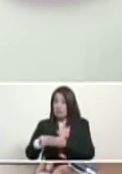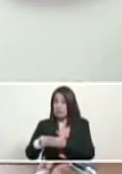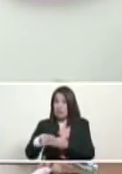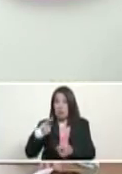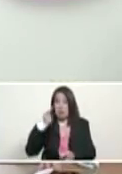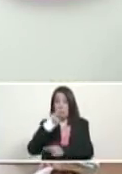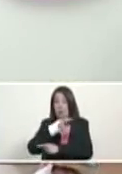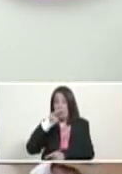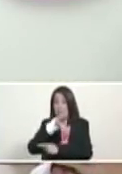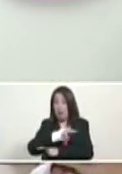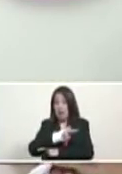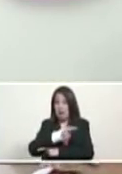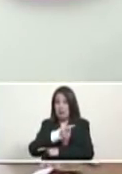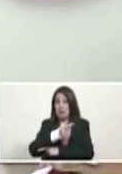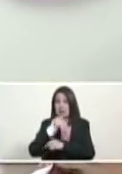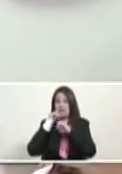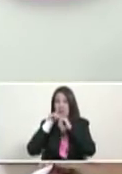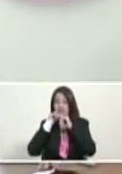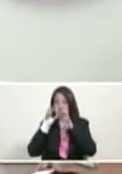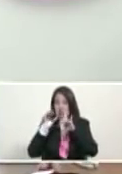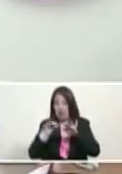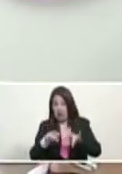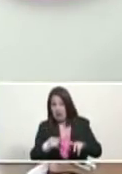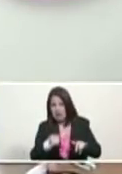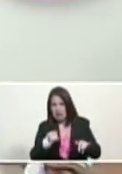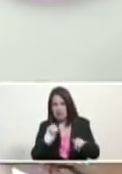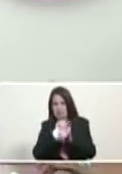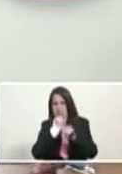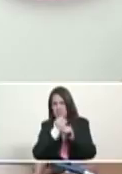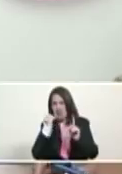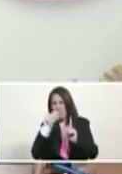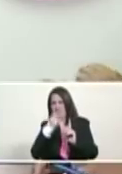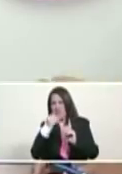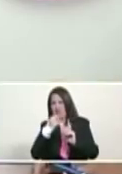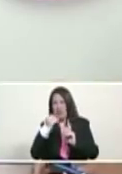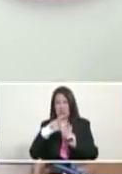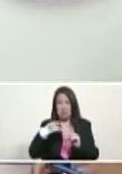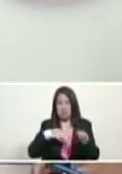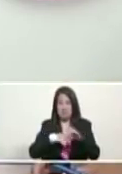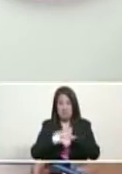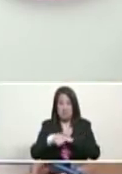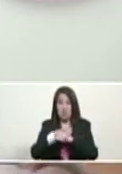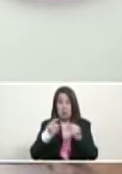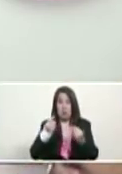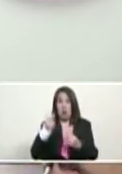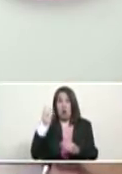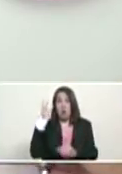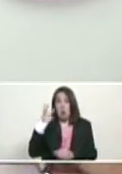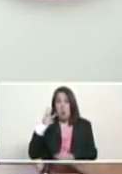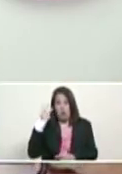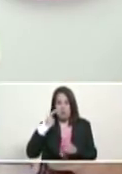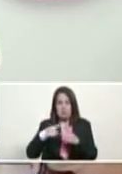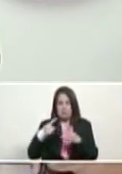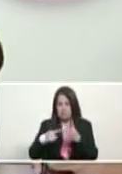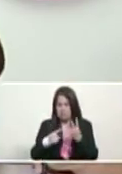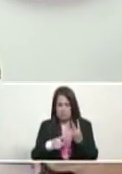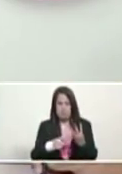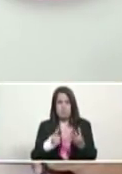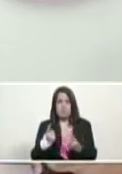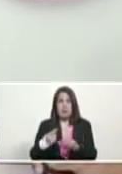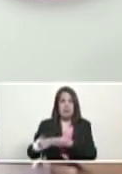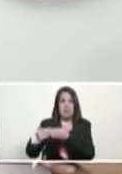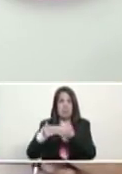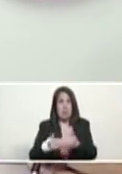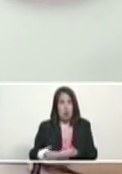Houston y desde Chicago. Desde dos ciudades de Estados Unidos se dirigió el ciberataque contra el sistema